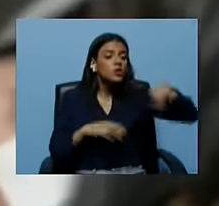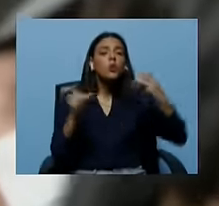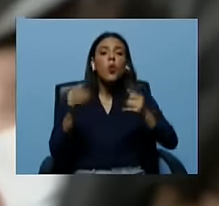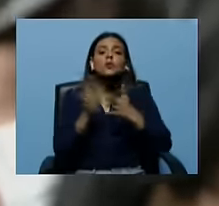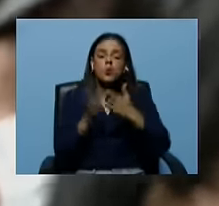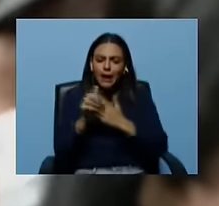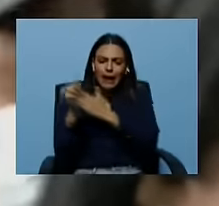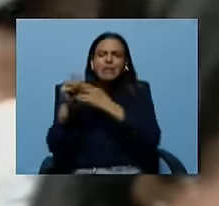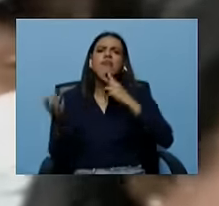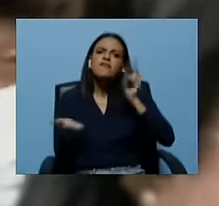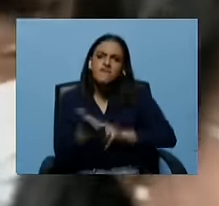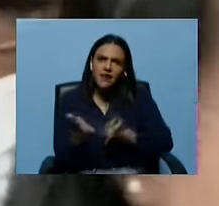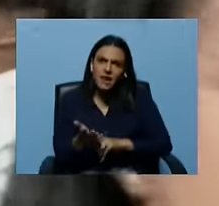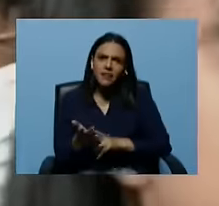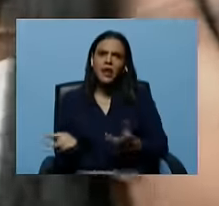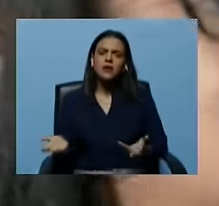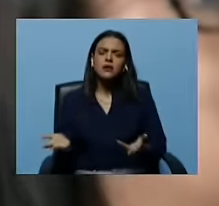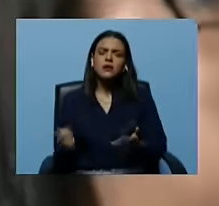Líderes